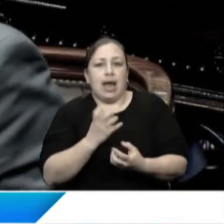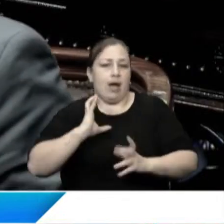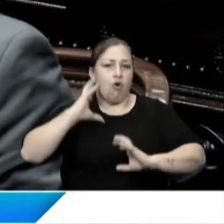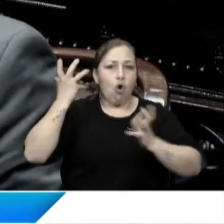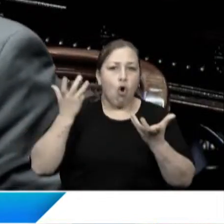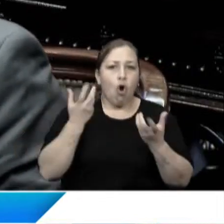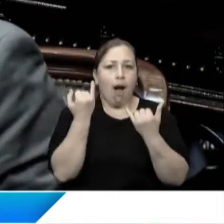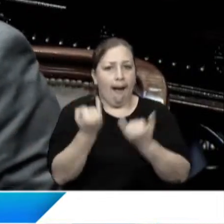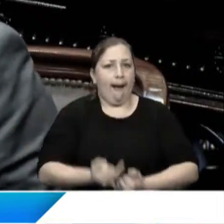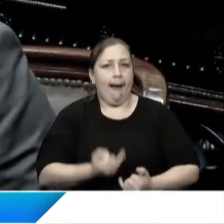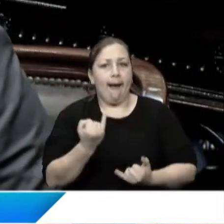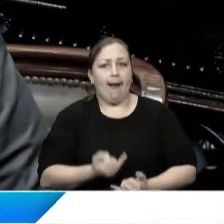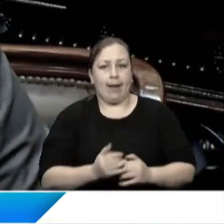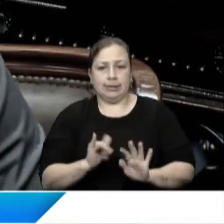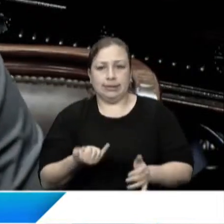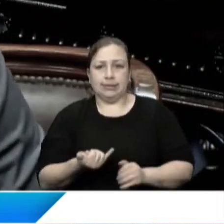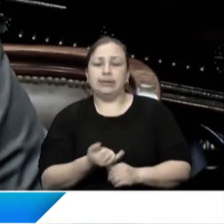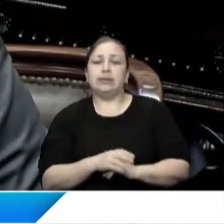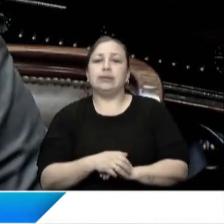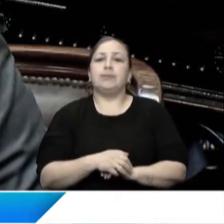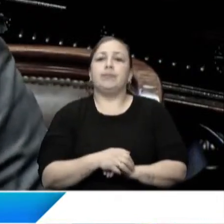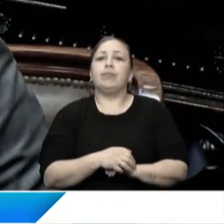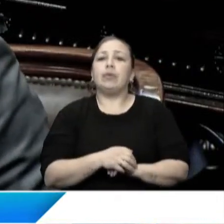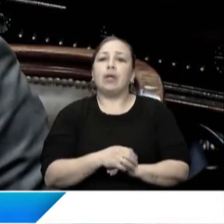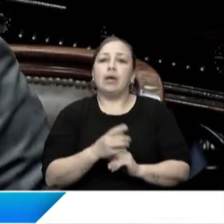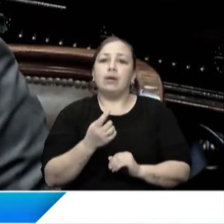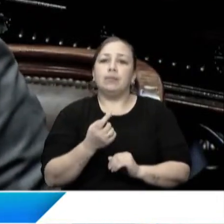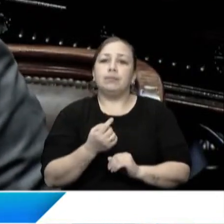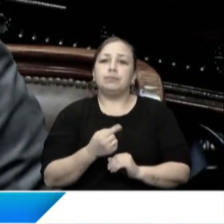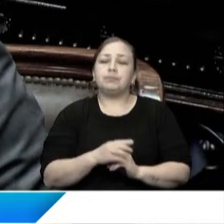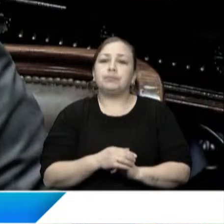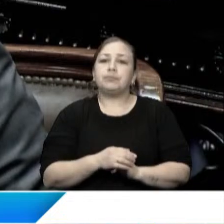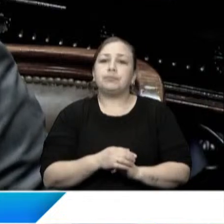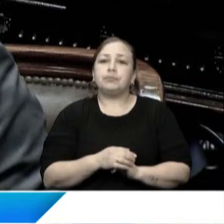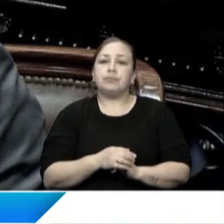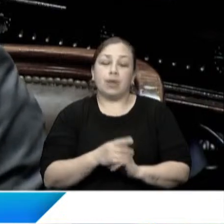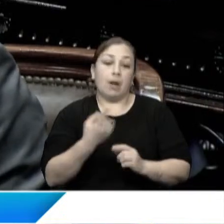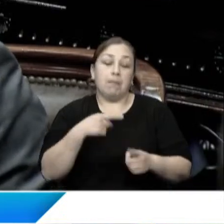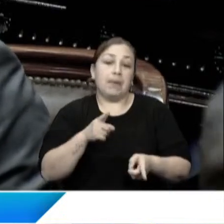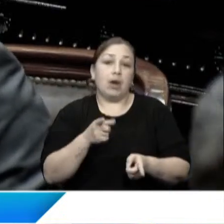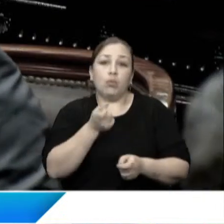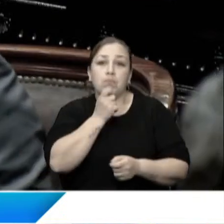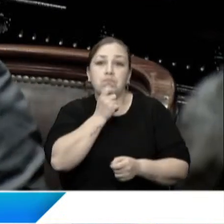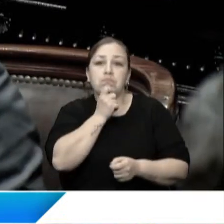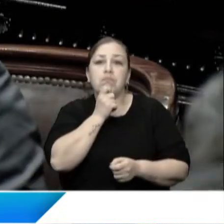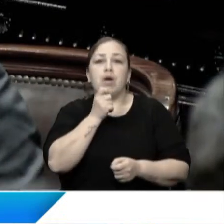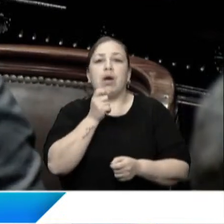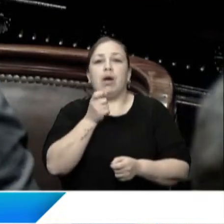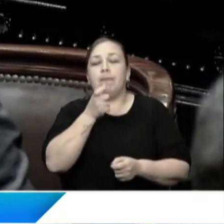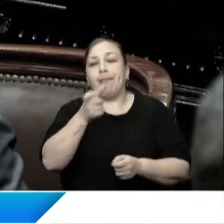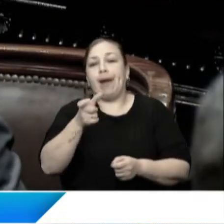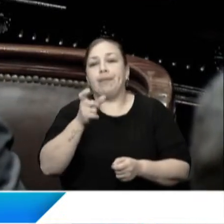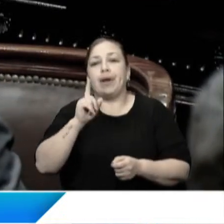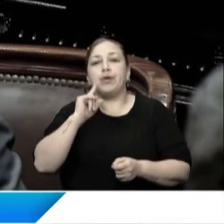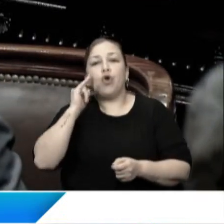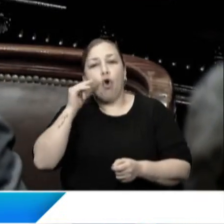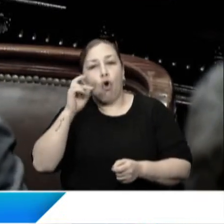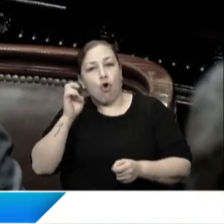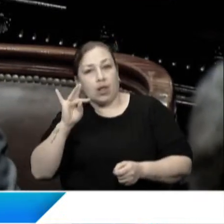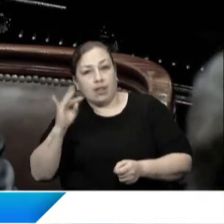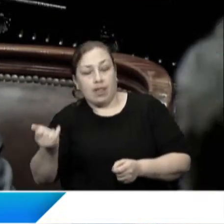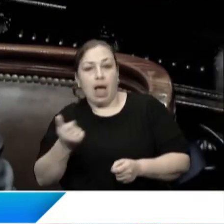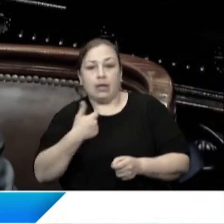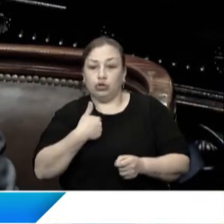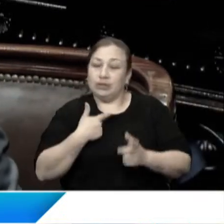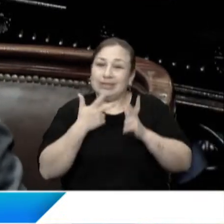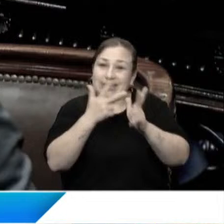enojo, y que en términos de Mario Riorda, le diría que lo